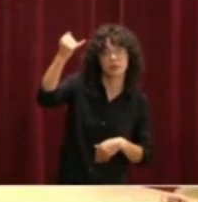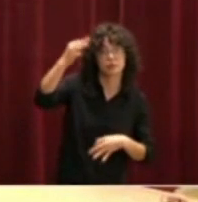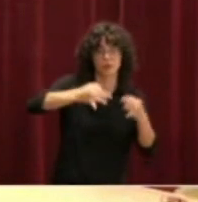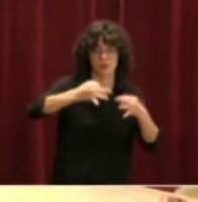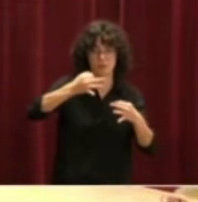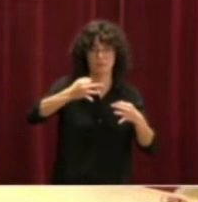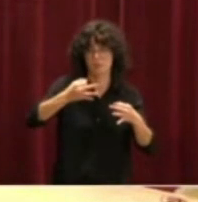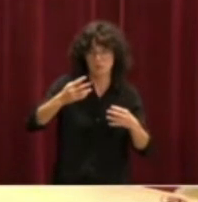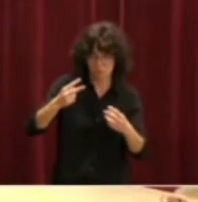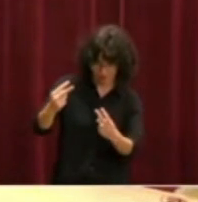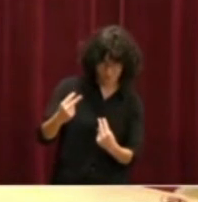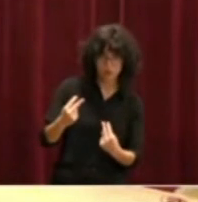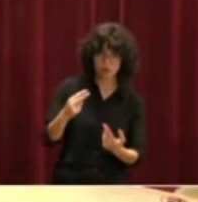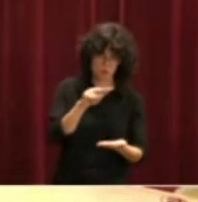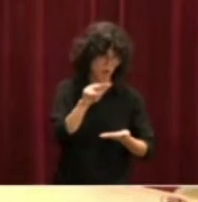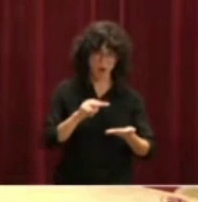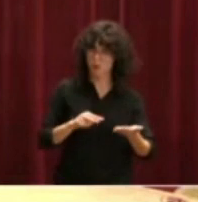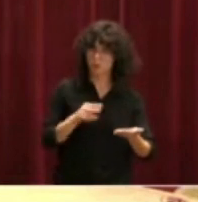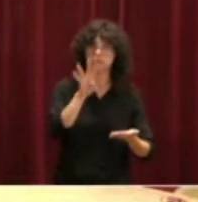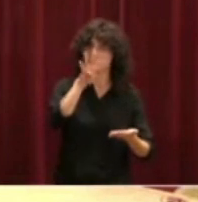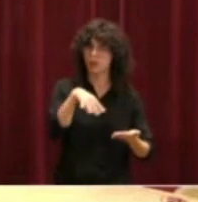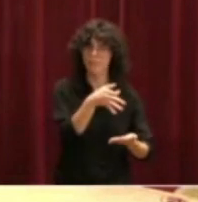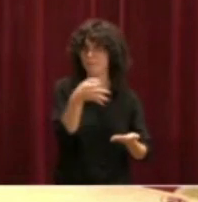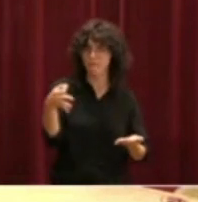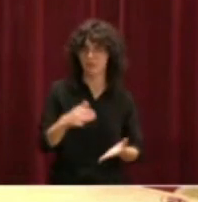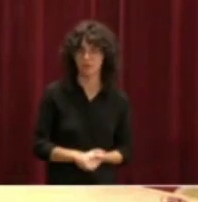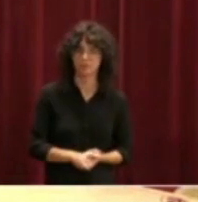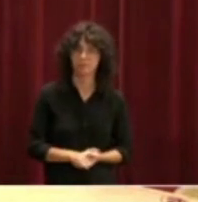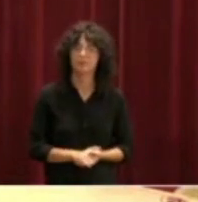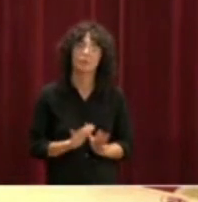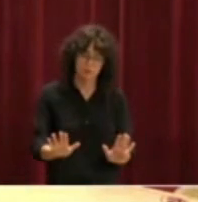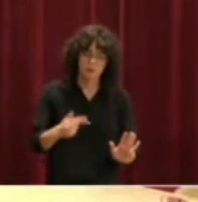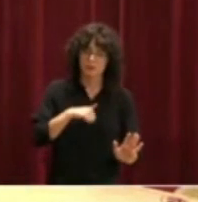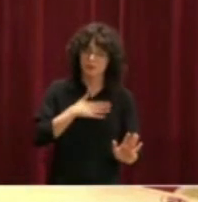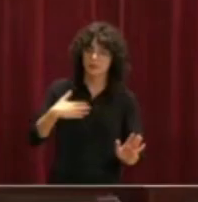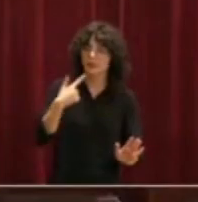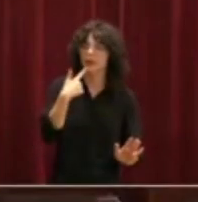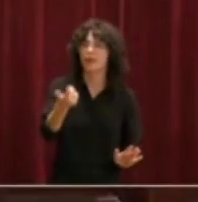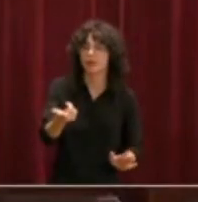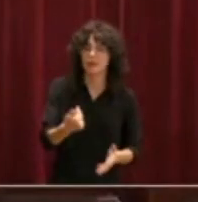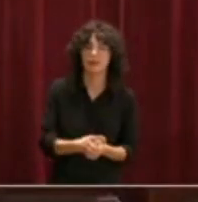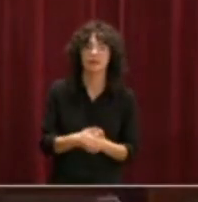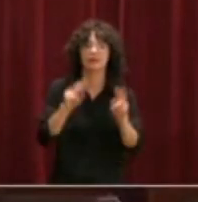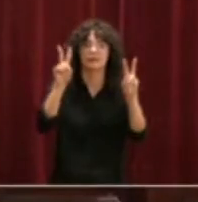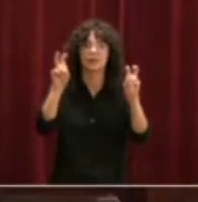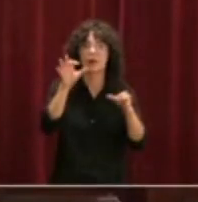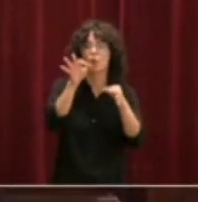perfectamente bueno Yo le diría yo le diría que el ordenamiento